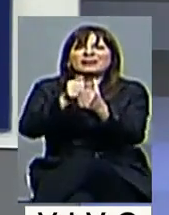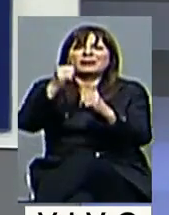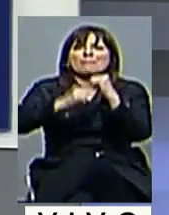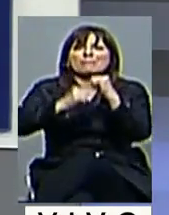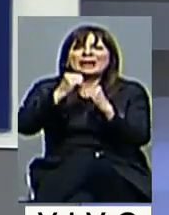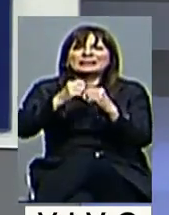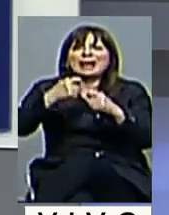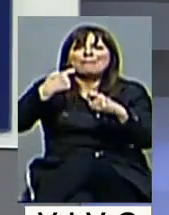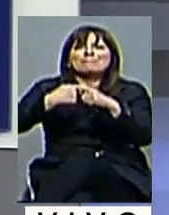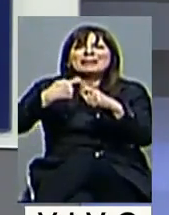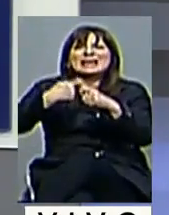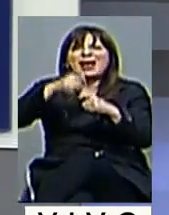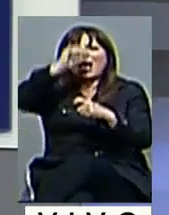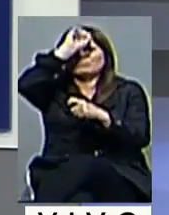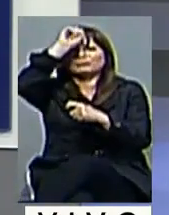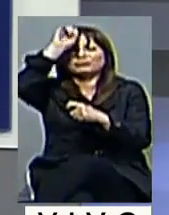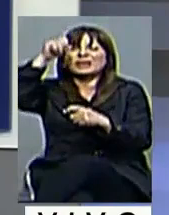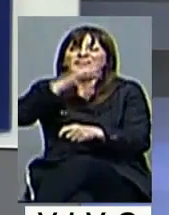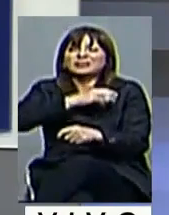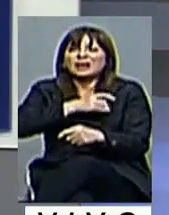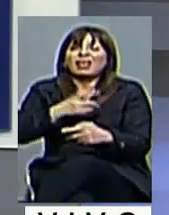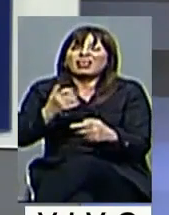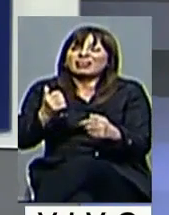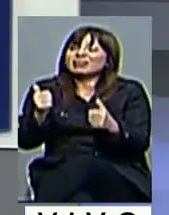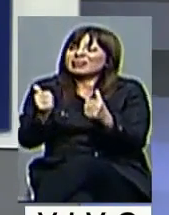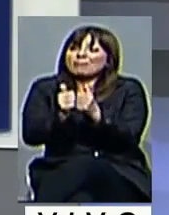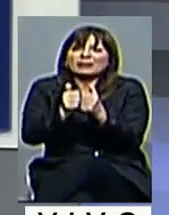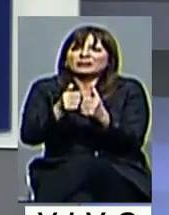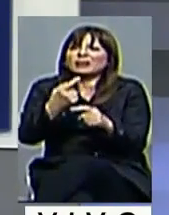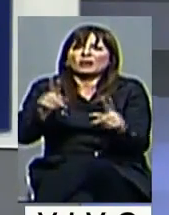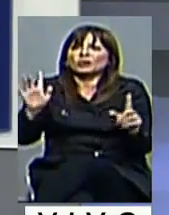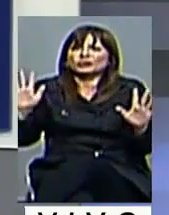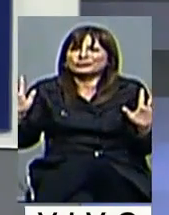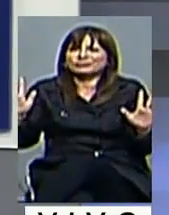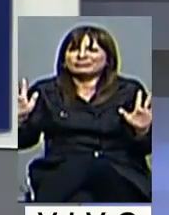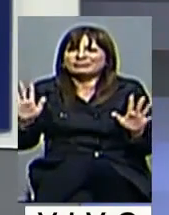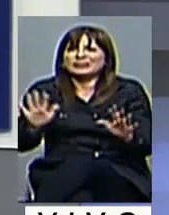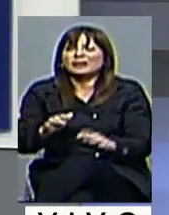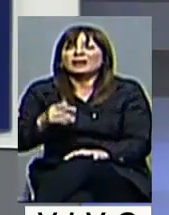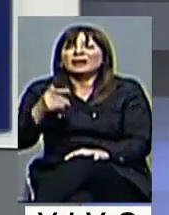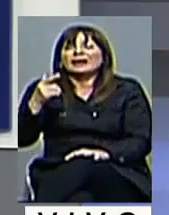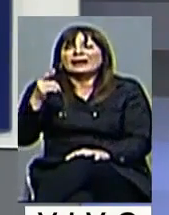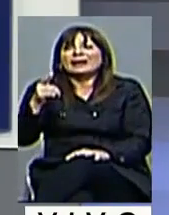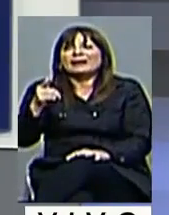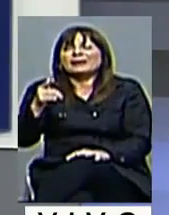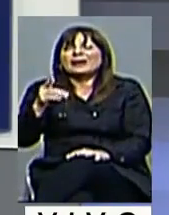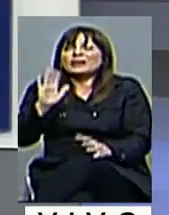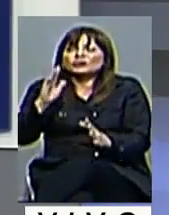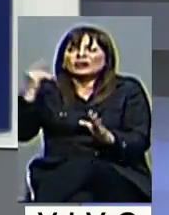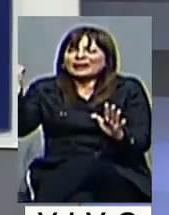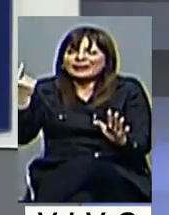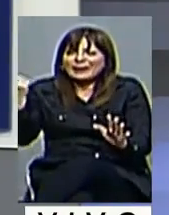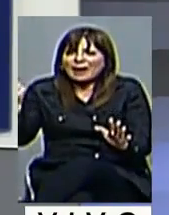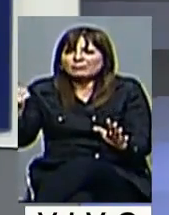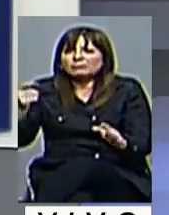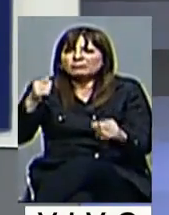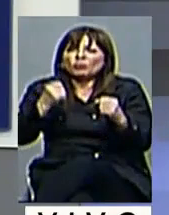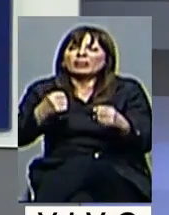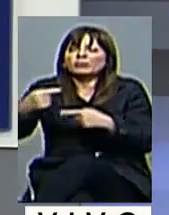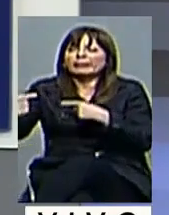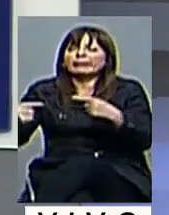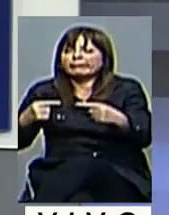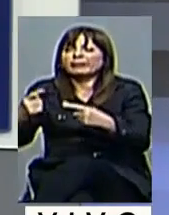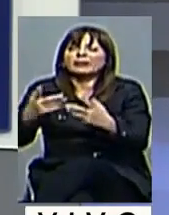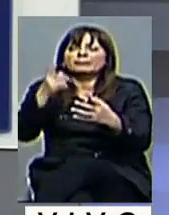por lo tanto el crecimiento no depende de nosotros, depende de otros lados. En muchos aspectos, sí. Eso, en líneas generales, obviamente podemos discutir, etcétera, que